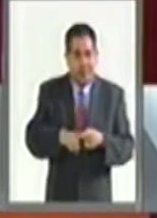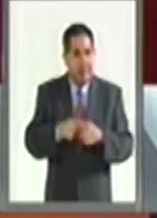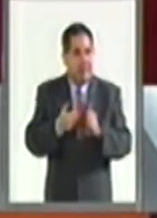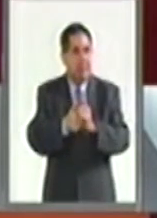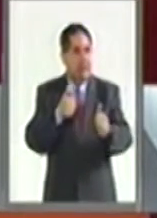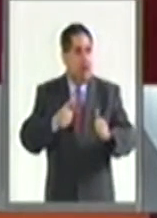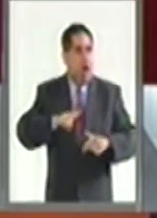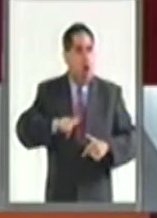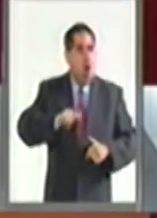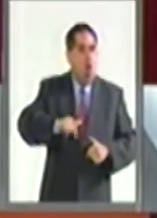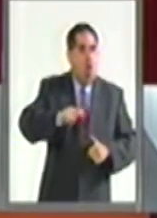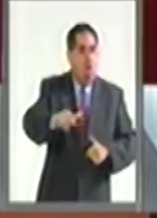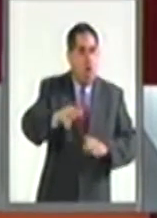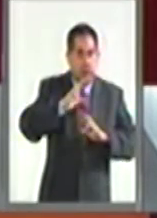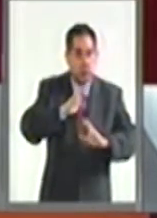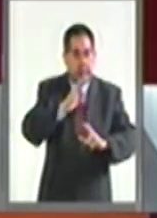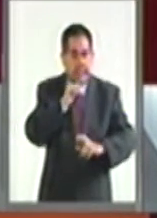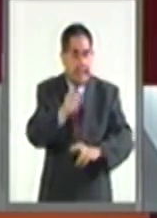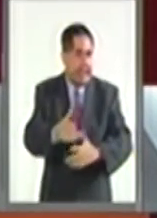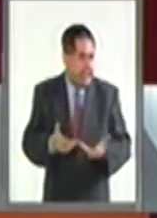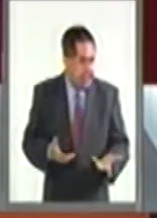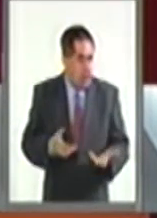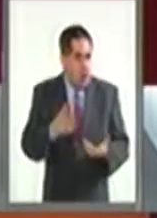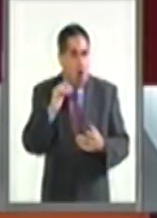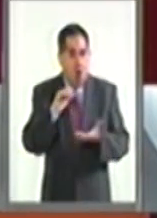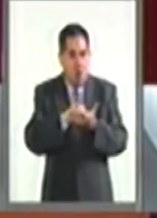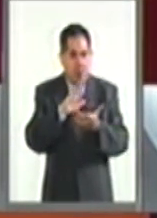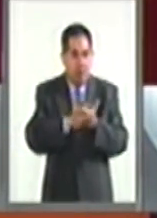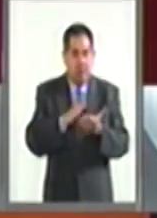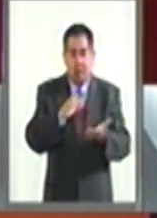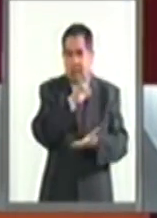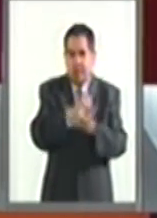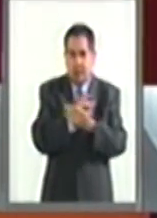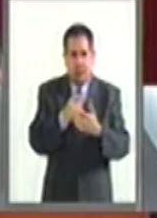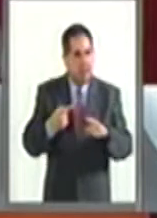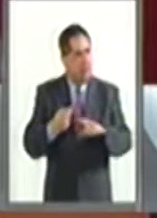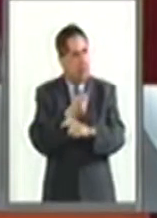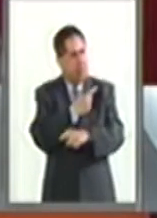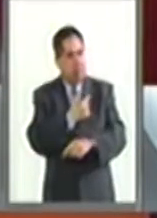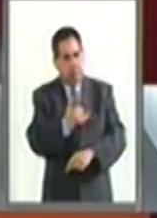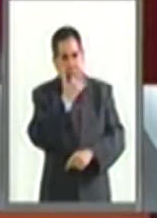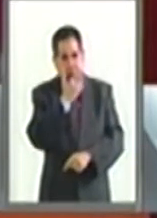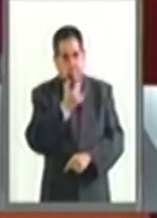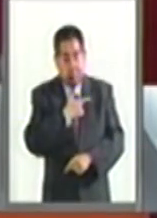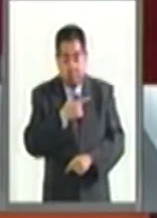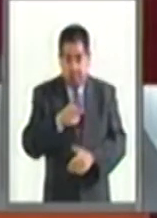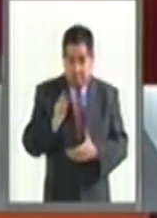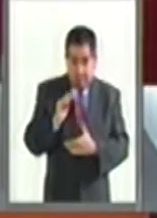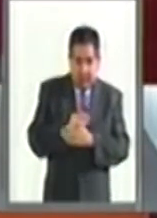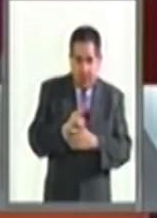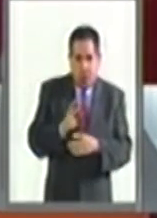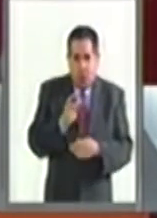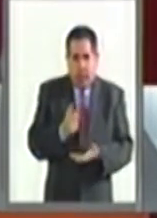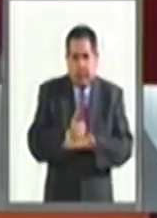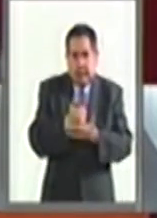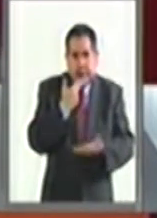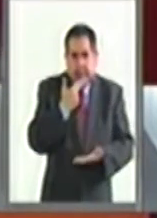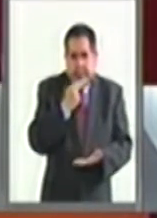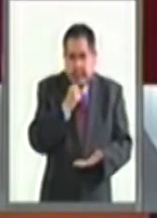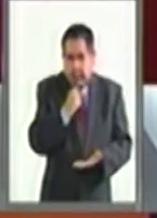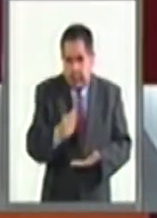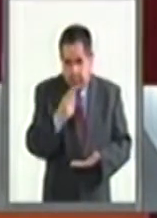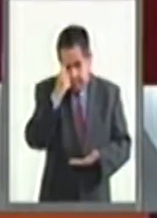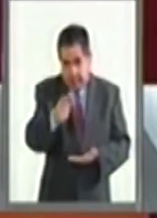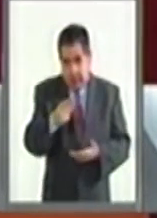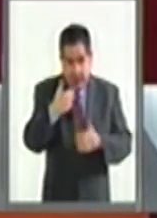rezago de asuntos sin resolver y la inadecuada aplicación de la ley, que de ser ignoradas poco ayudará al escenario